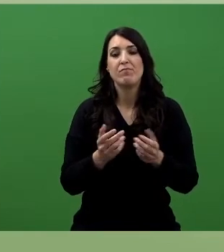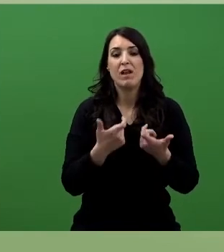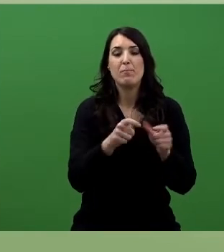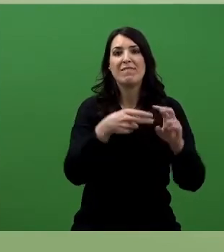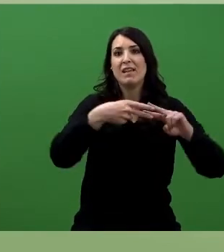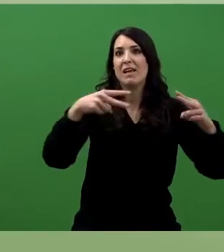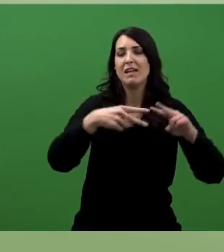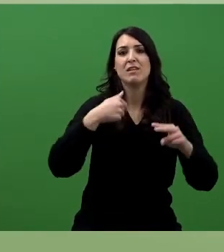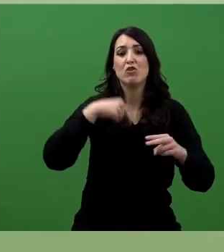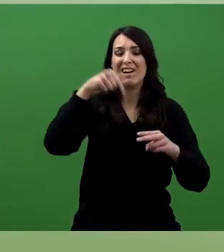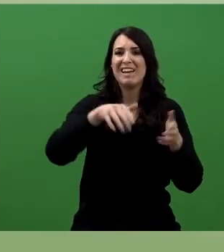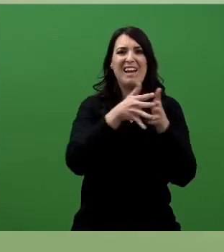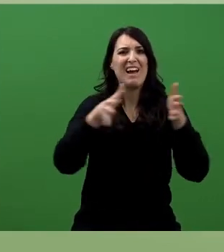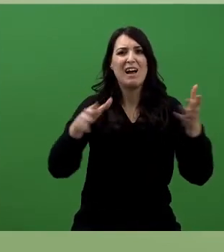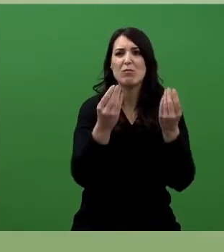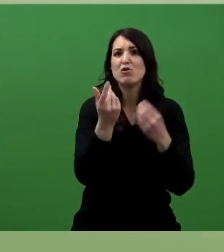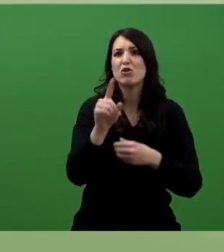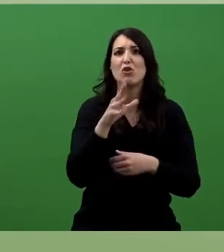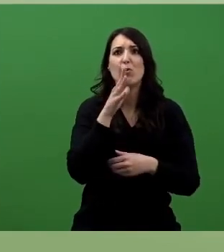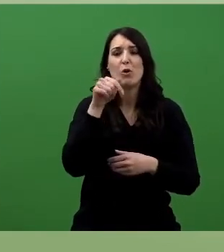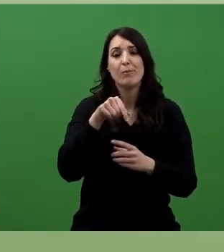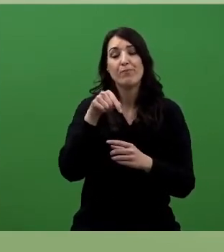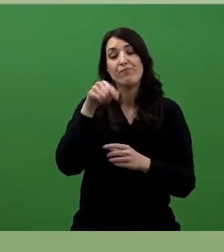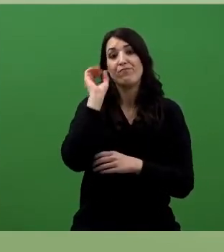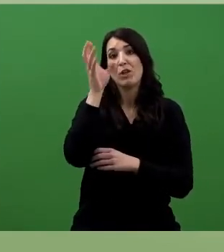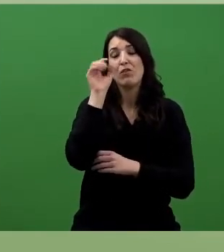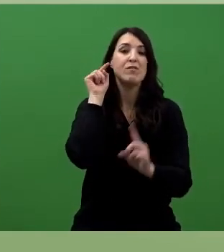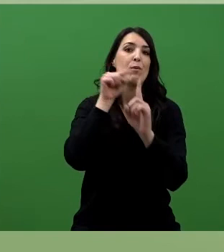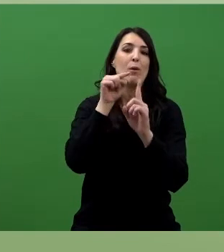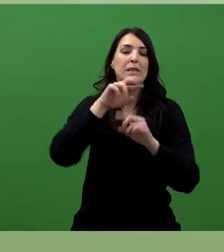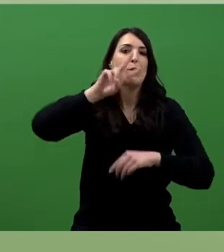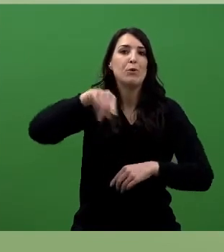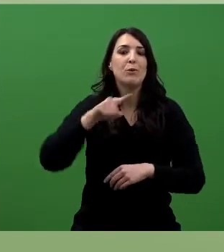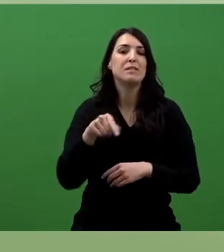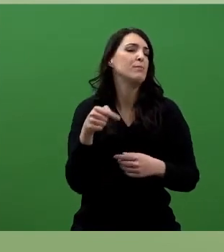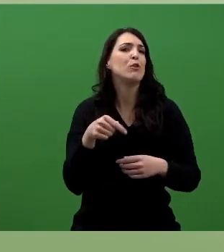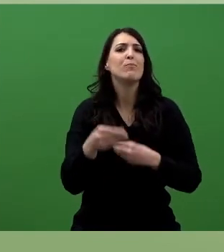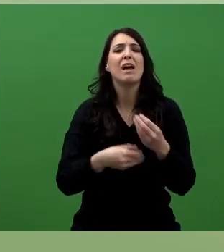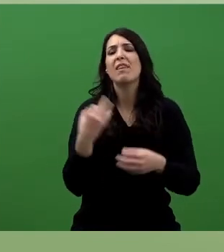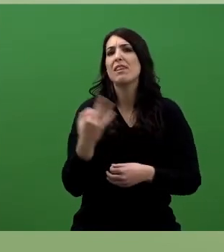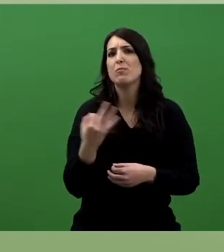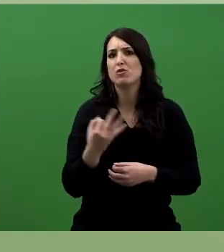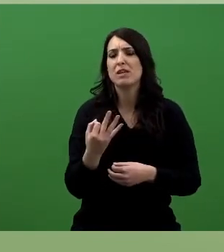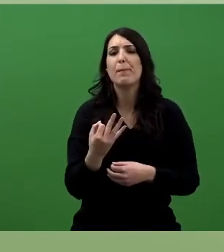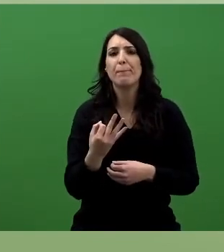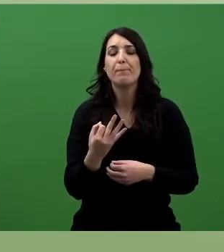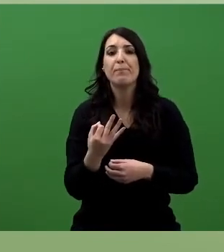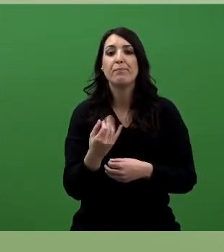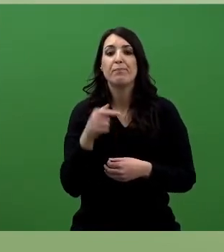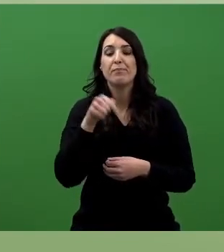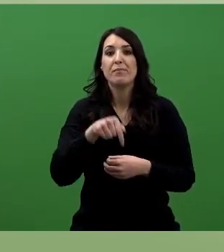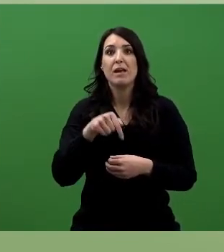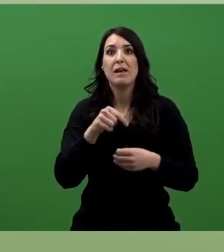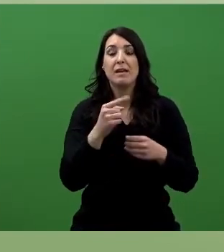genética. No me voy a extender mucho aquí porque no es el objetivo de la presentación, pero básicamente cómo funciona el sistema es que se selecciona